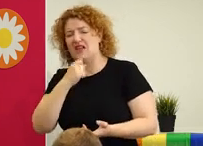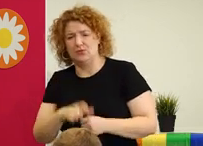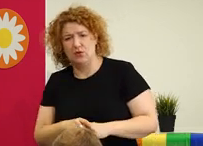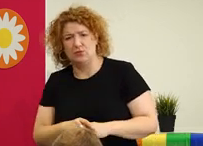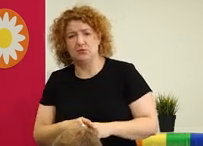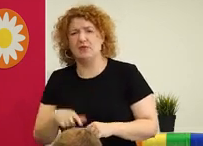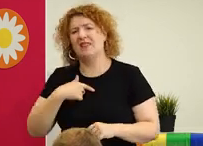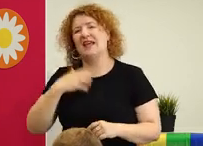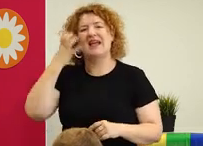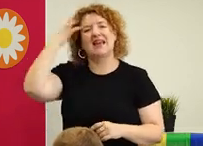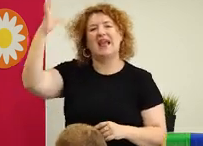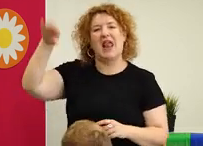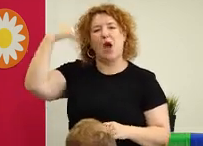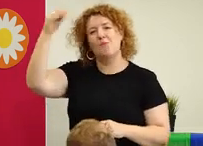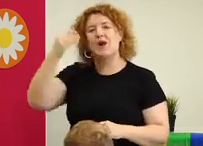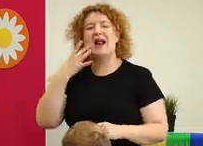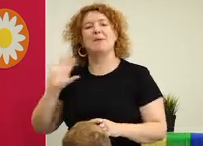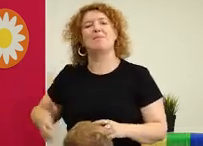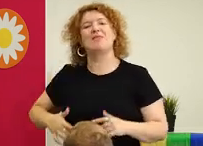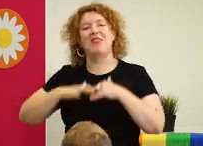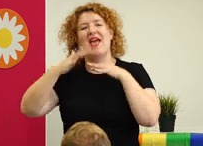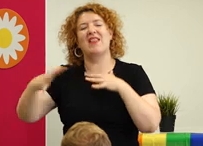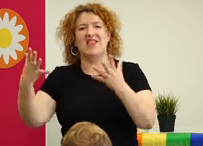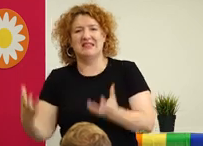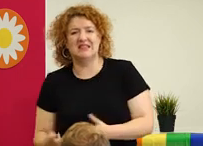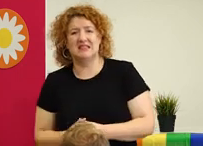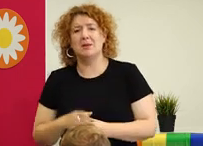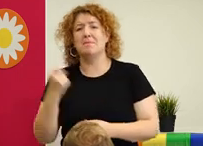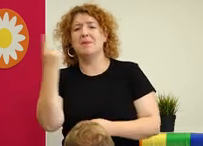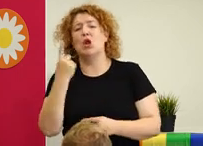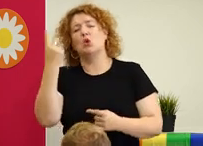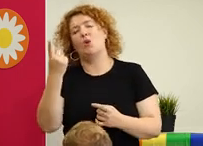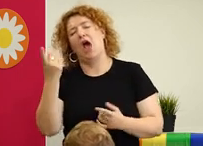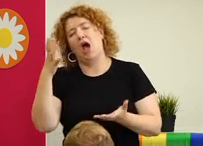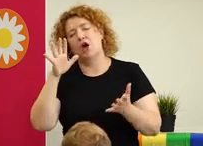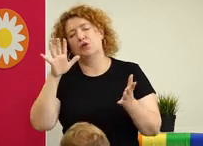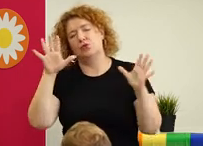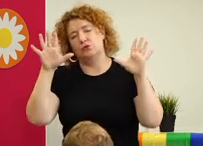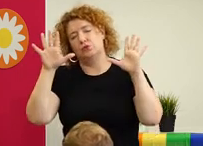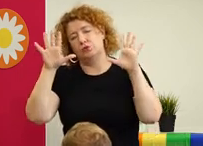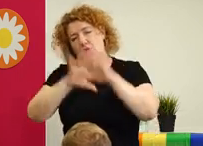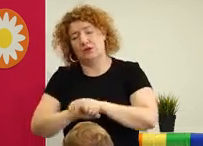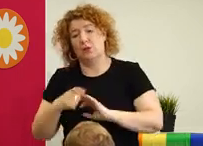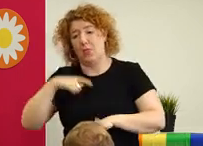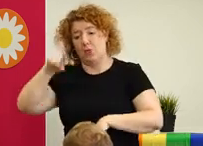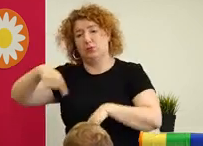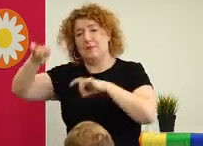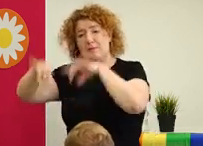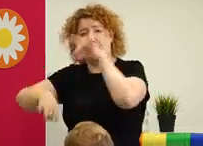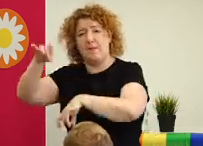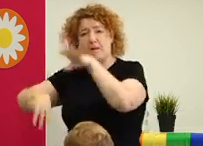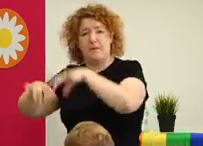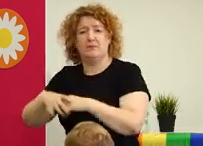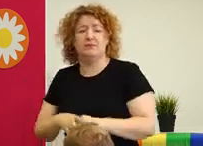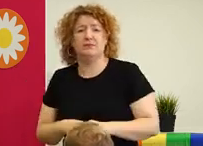reina mora, ni príncipe del desierto. No me propagues mil y una noche cuando tus bombas caen sobre mi gente. No digas que